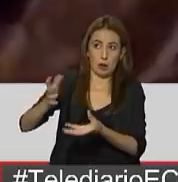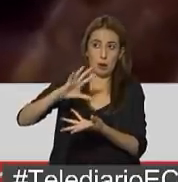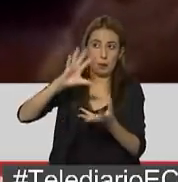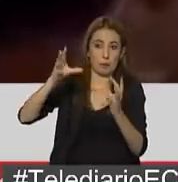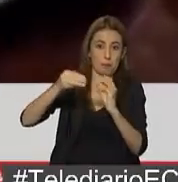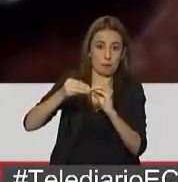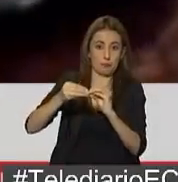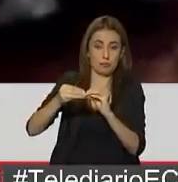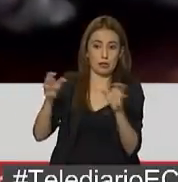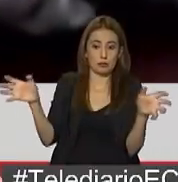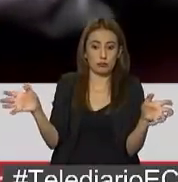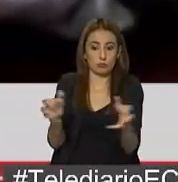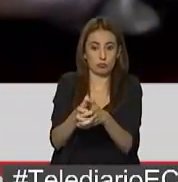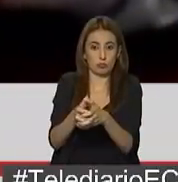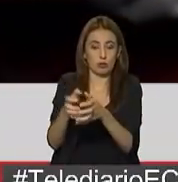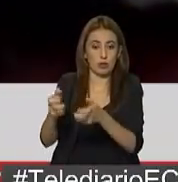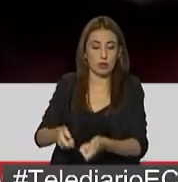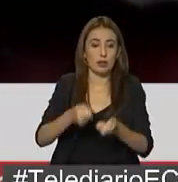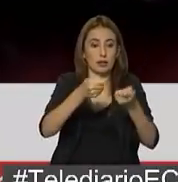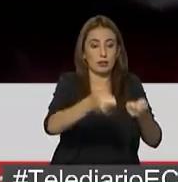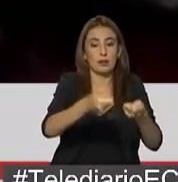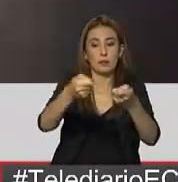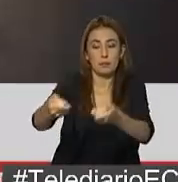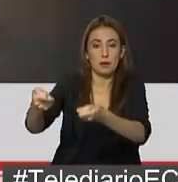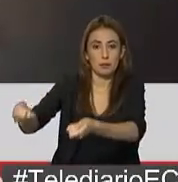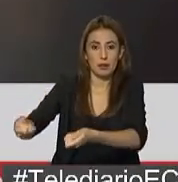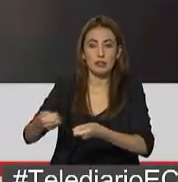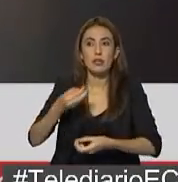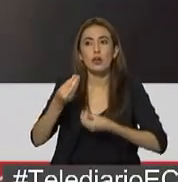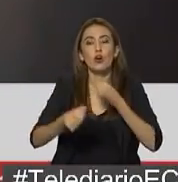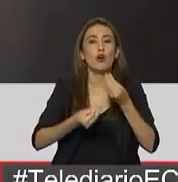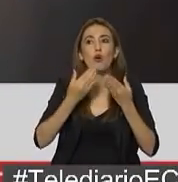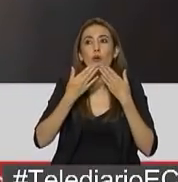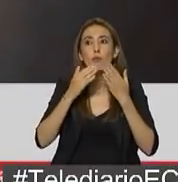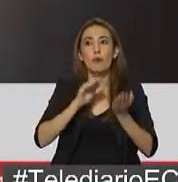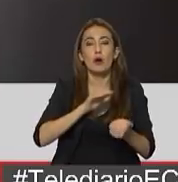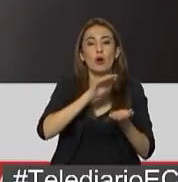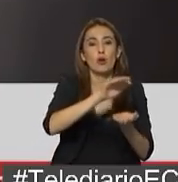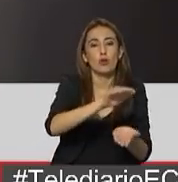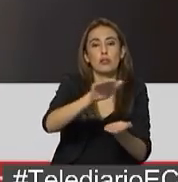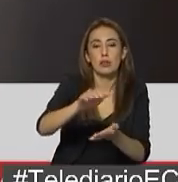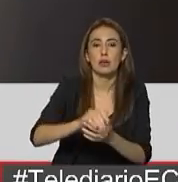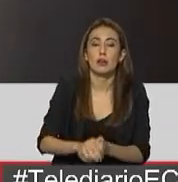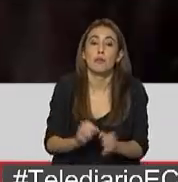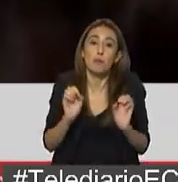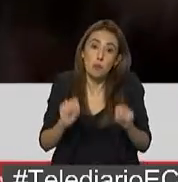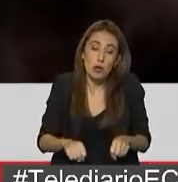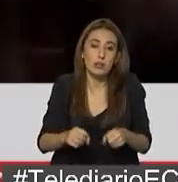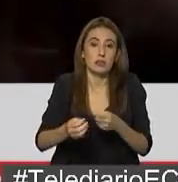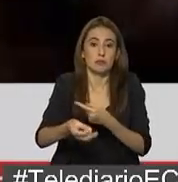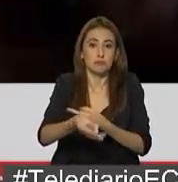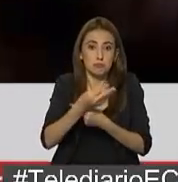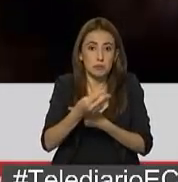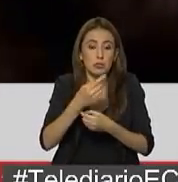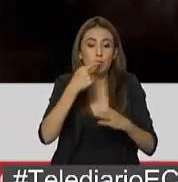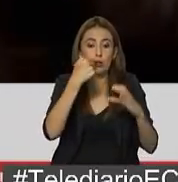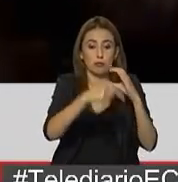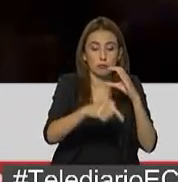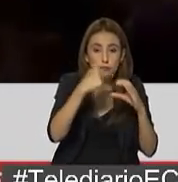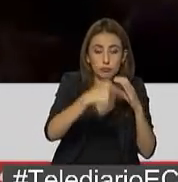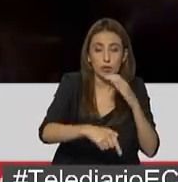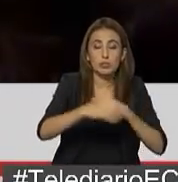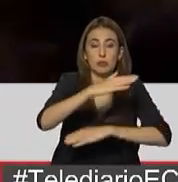de la metodología Aprendemos Juntos en Casa. La entrega de este portafolio puede ser de forma virtual, a través de